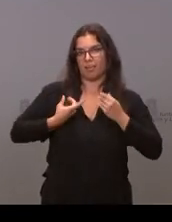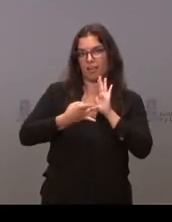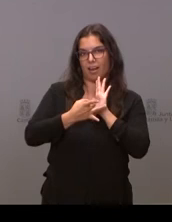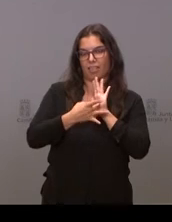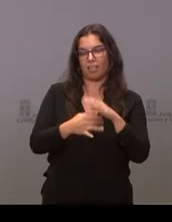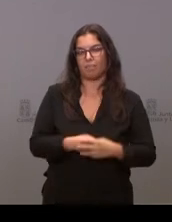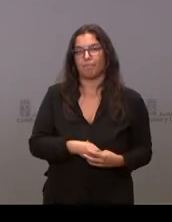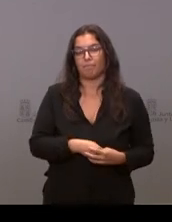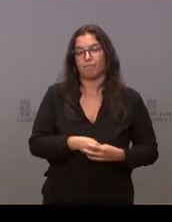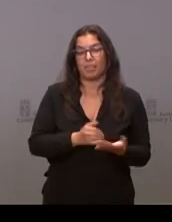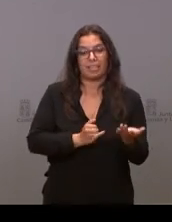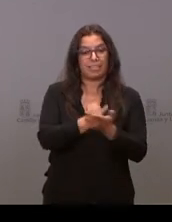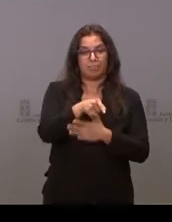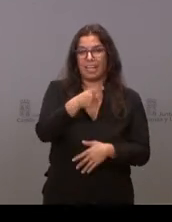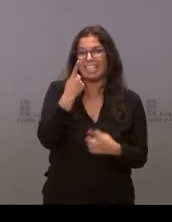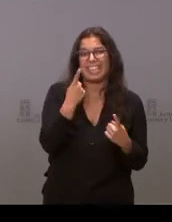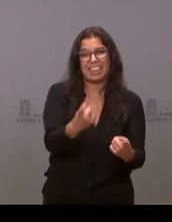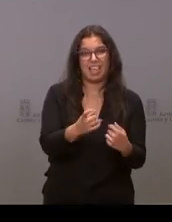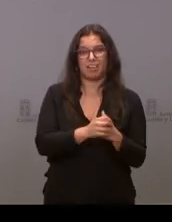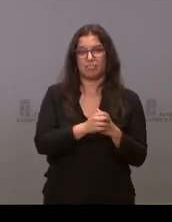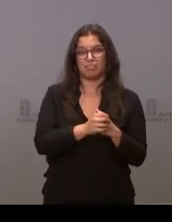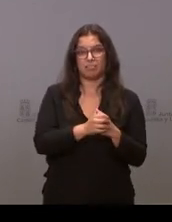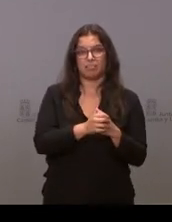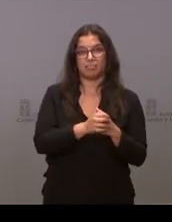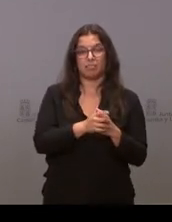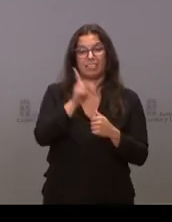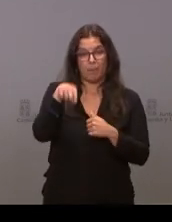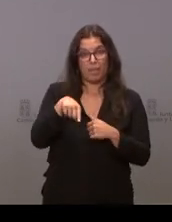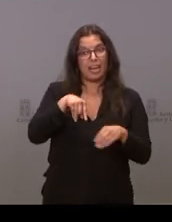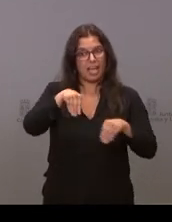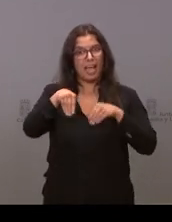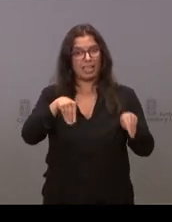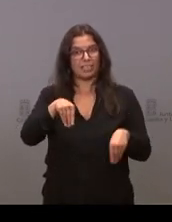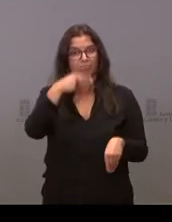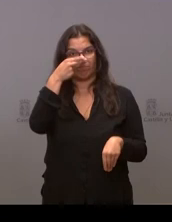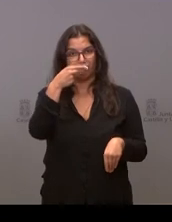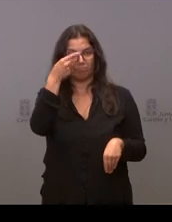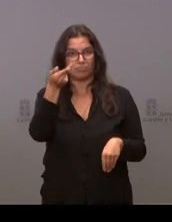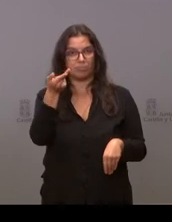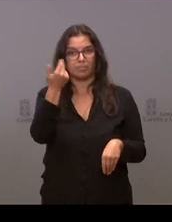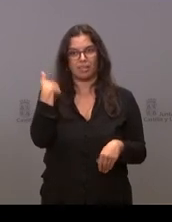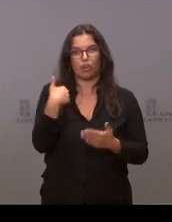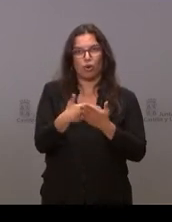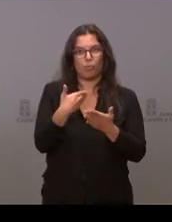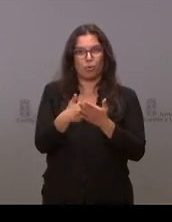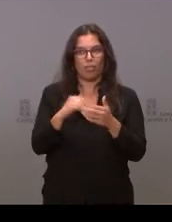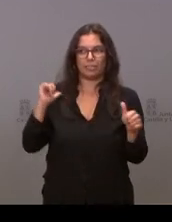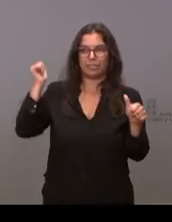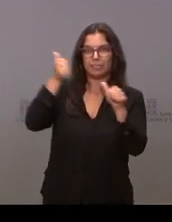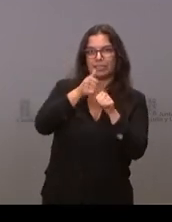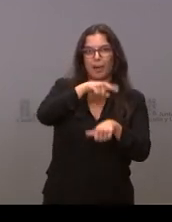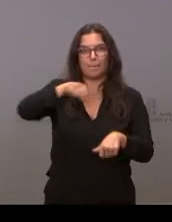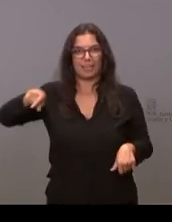campo es esencial. El campo es estratégico, como lo hemos podido comprobar en estos largos meses de